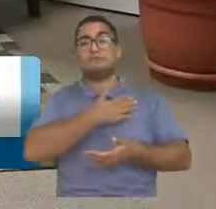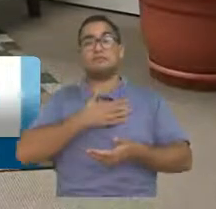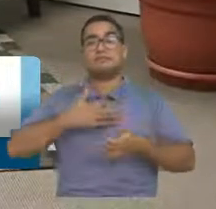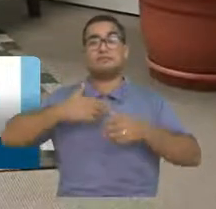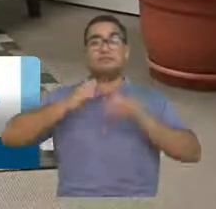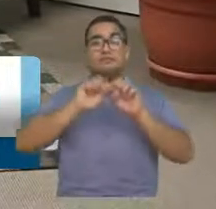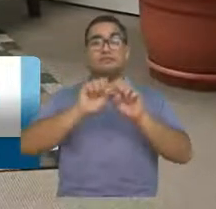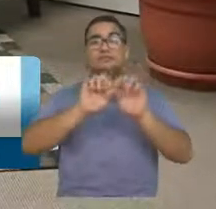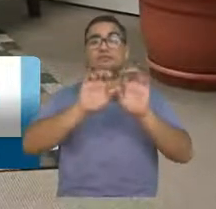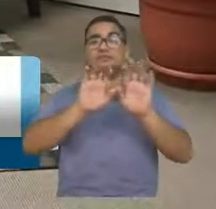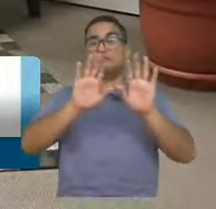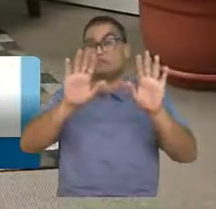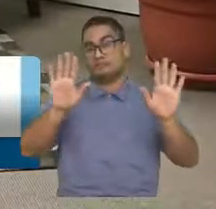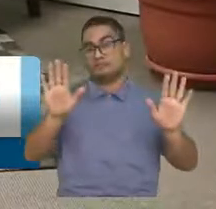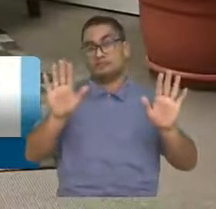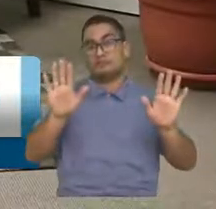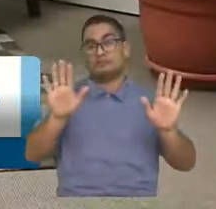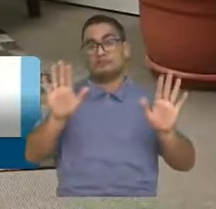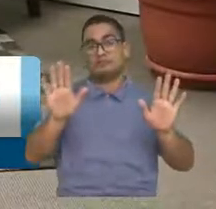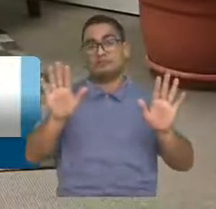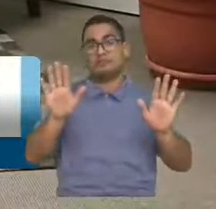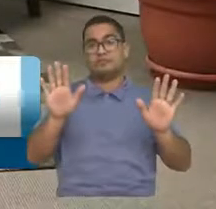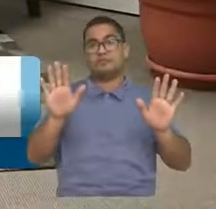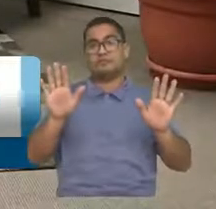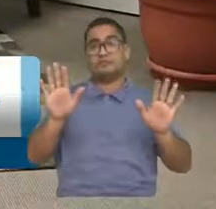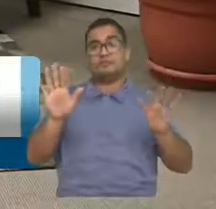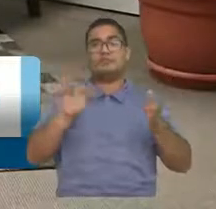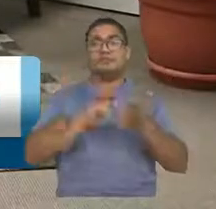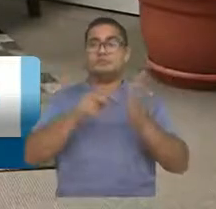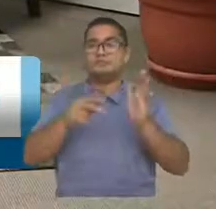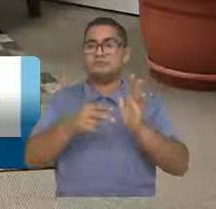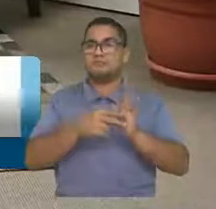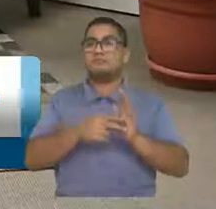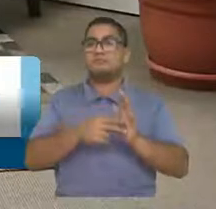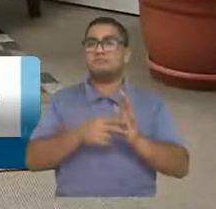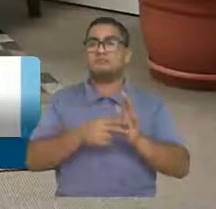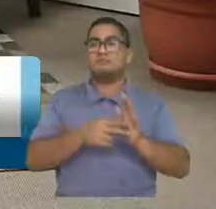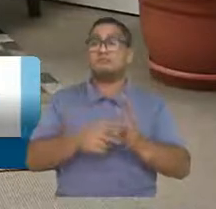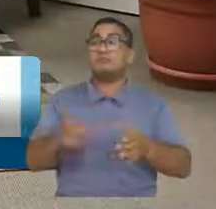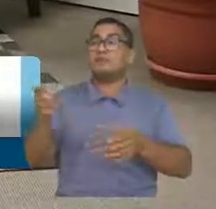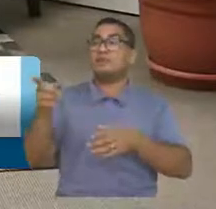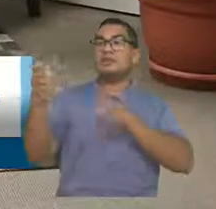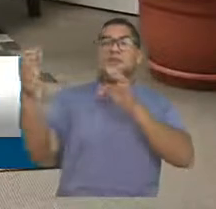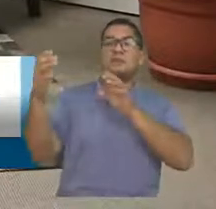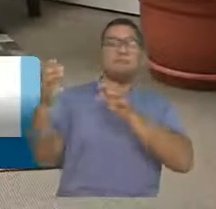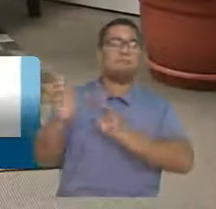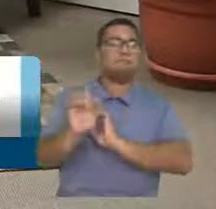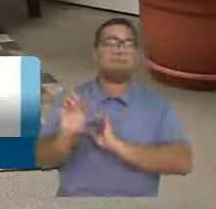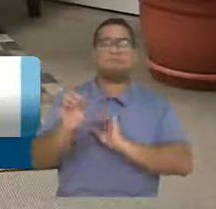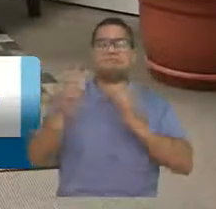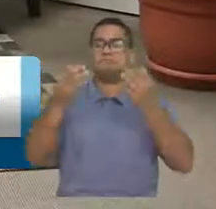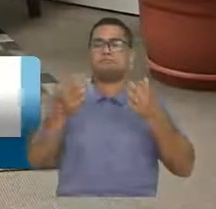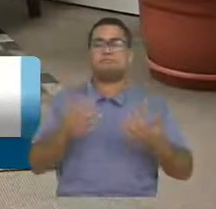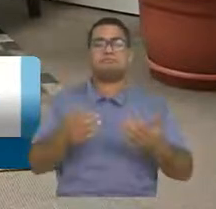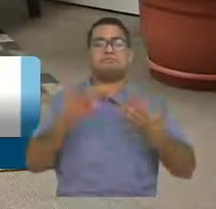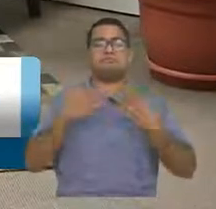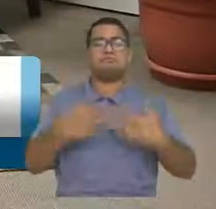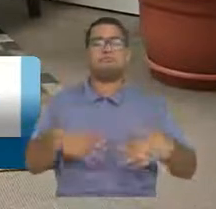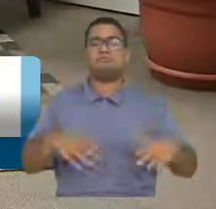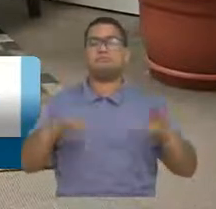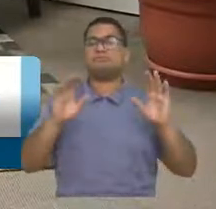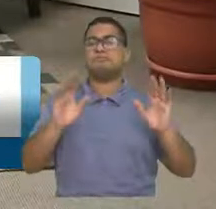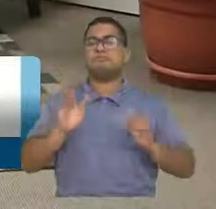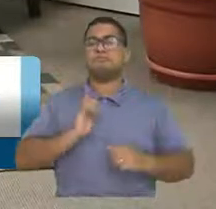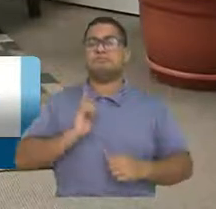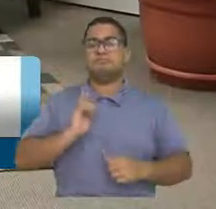no, seguramente usted ya no va a estar indispuesto a pelear con su compañera o con su compañero, y va a